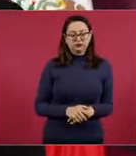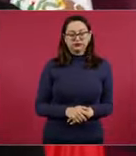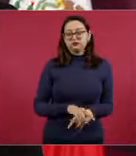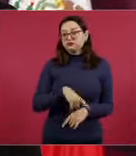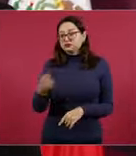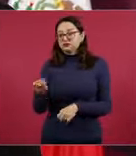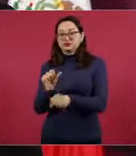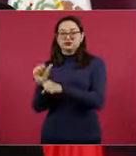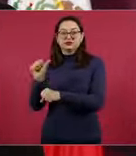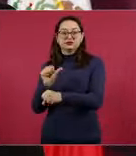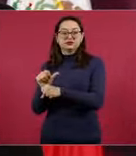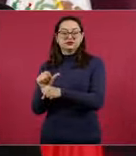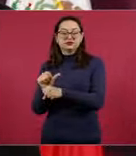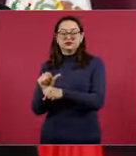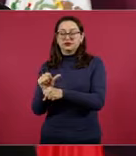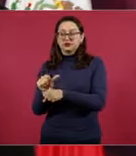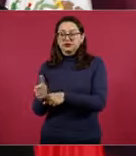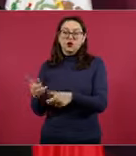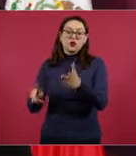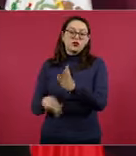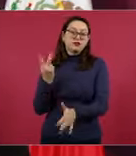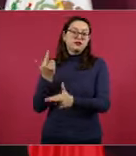en Argentina.